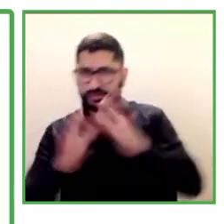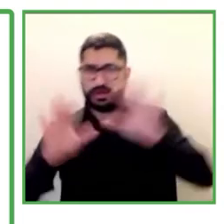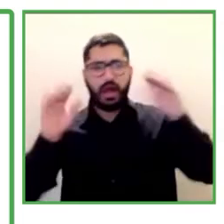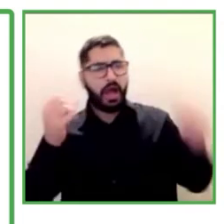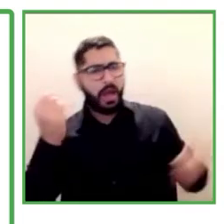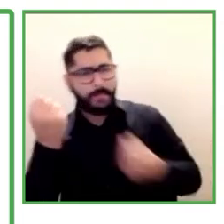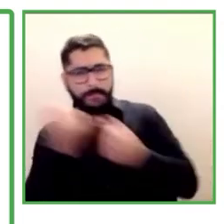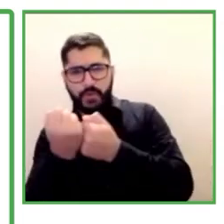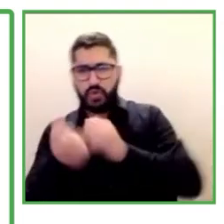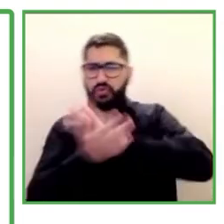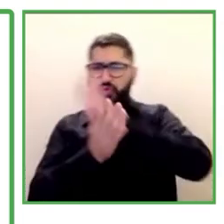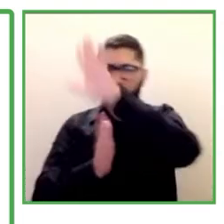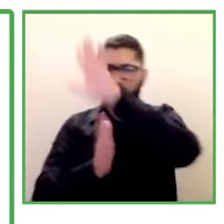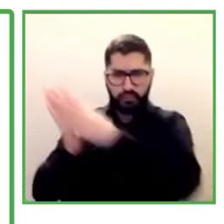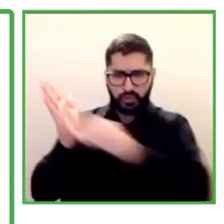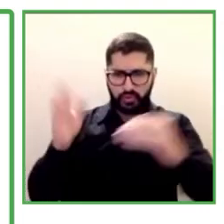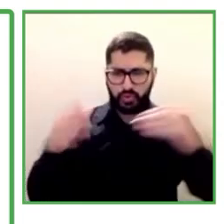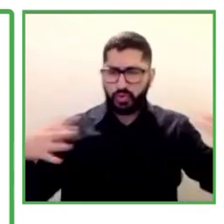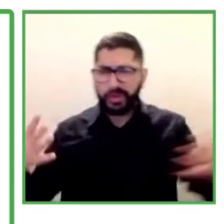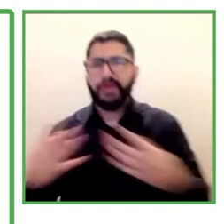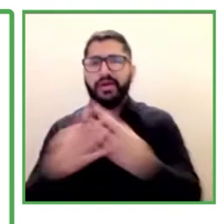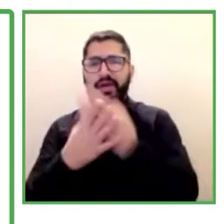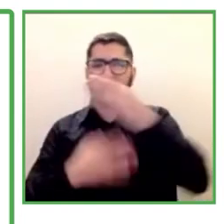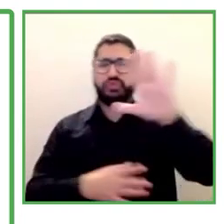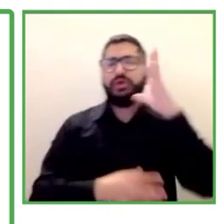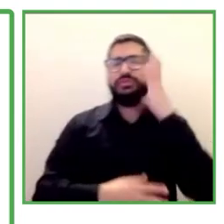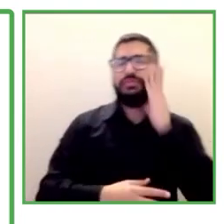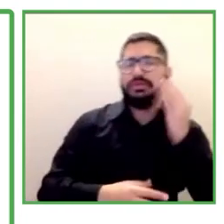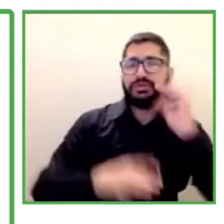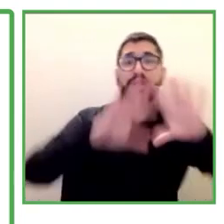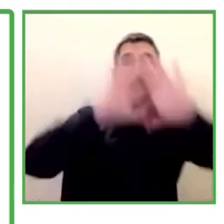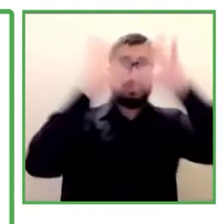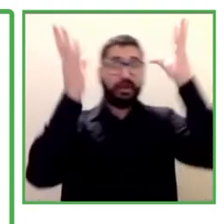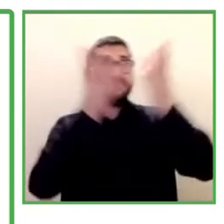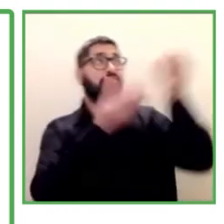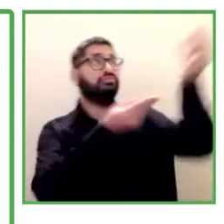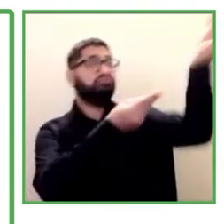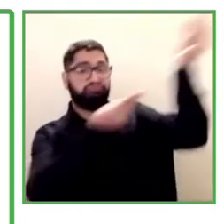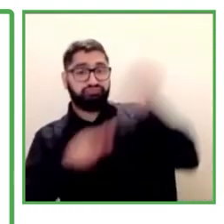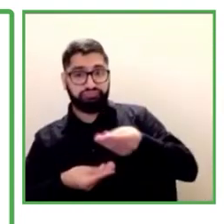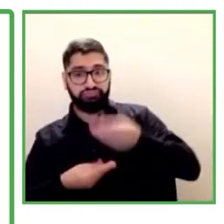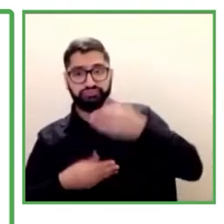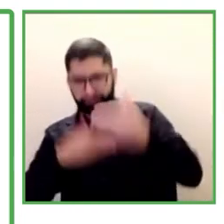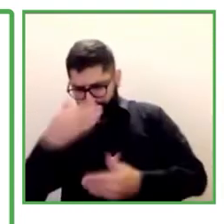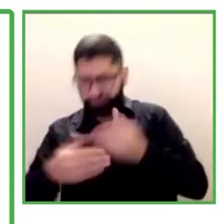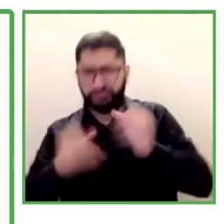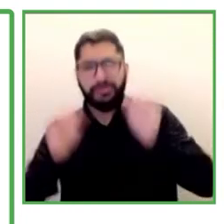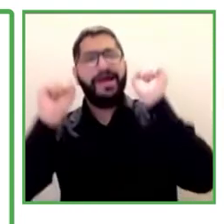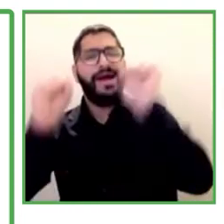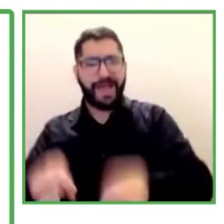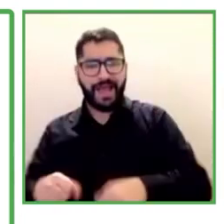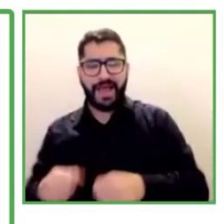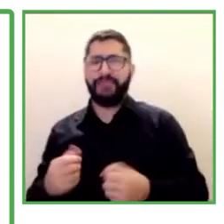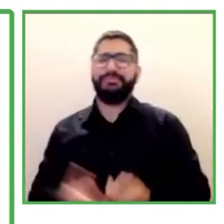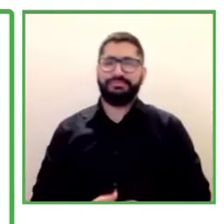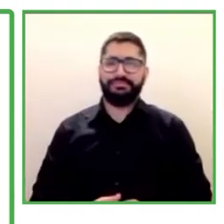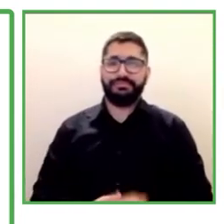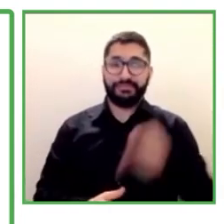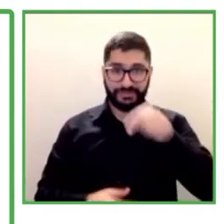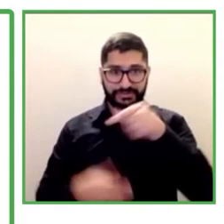experiencia internacional, el enfoque de derecho de todas maneras, y que esto es un proceso integral con un